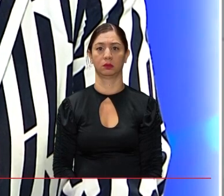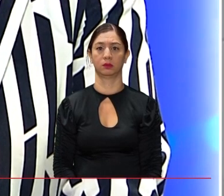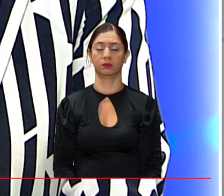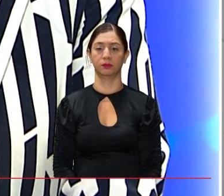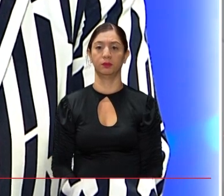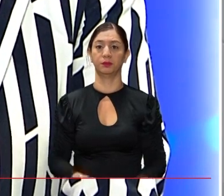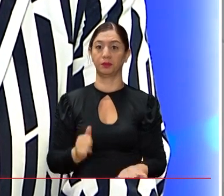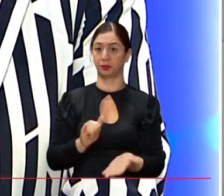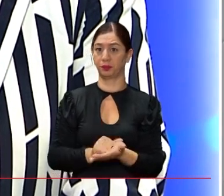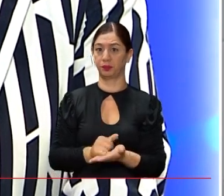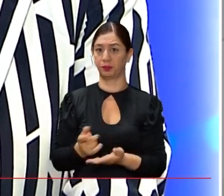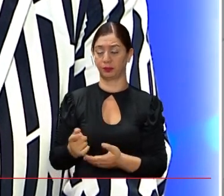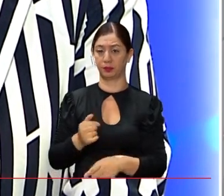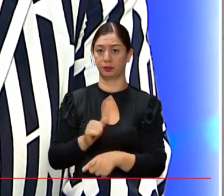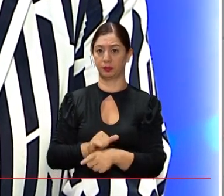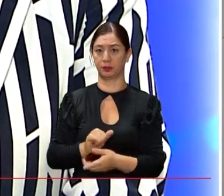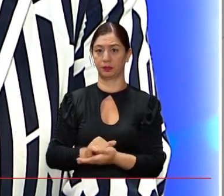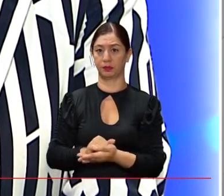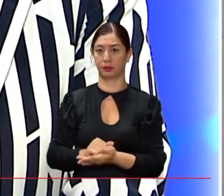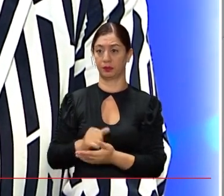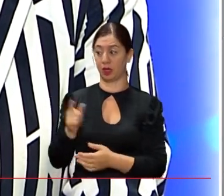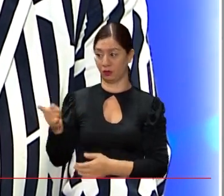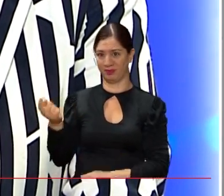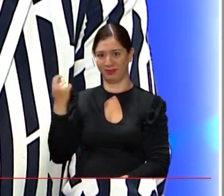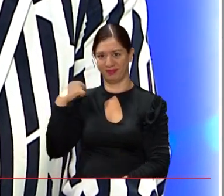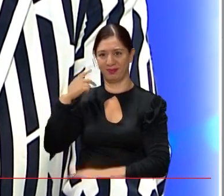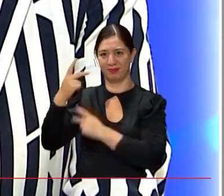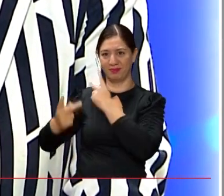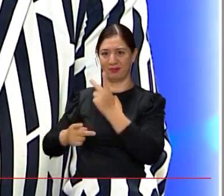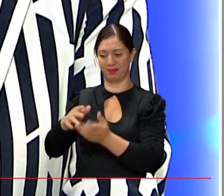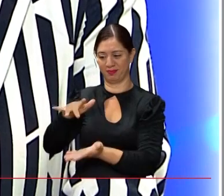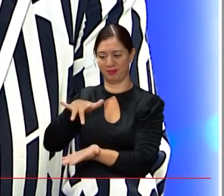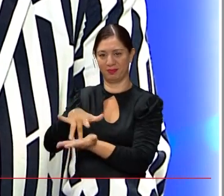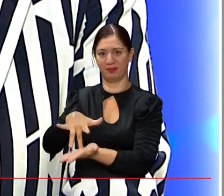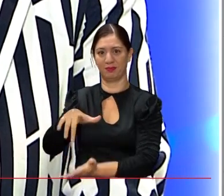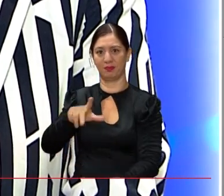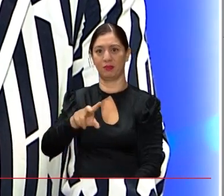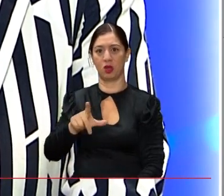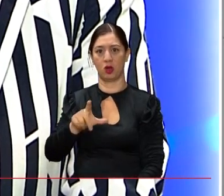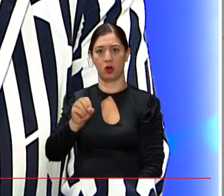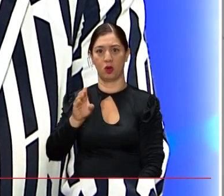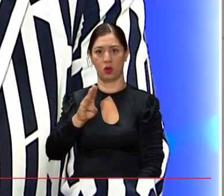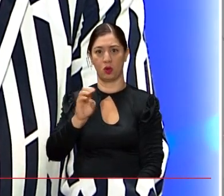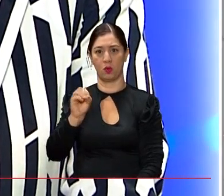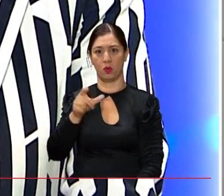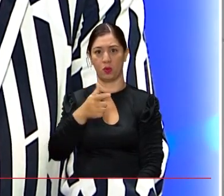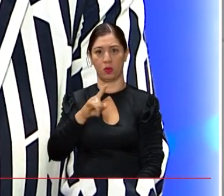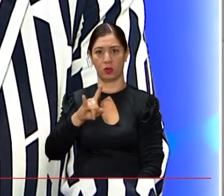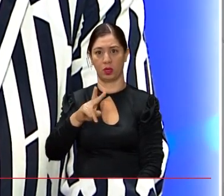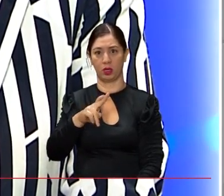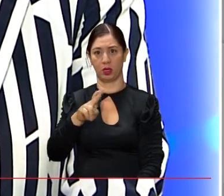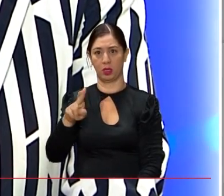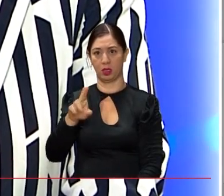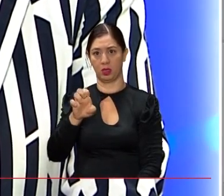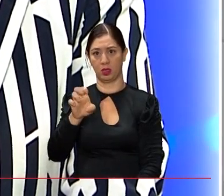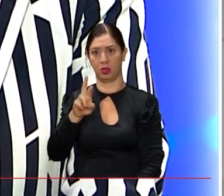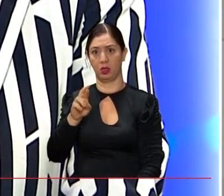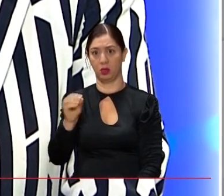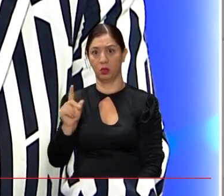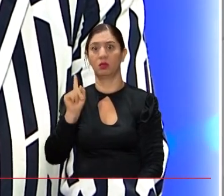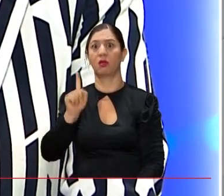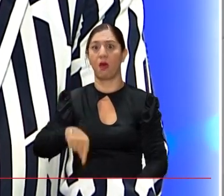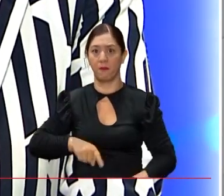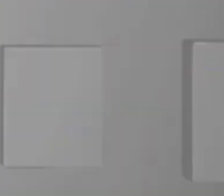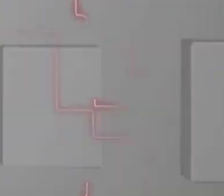Pues Carmen, a propósito de su visita ayer a Lobo Guerrero, vemos que a los problemas del corregimiento se suman varios. Y uno